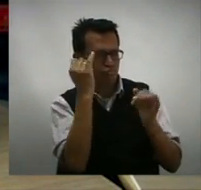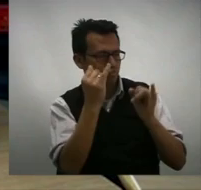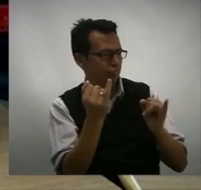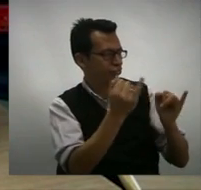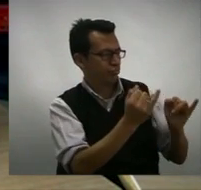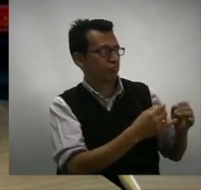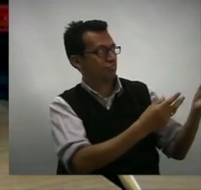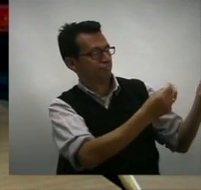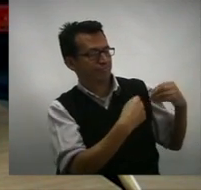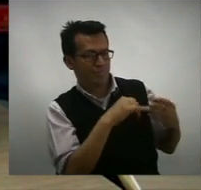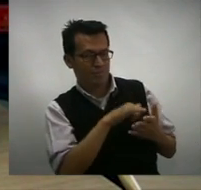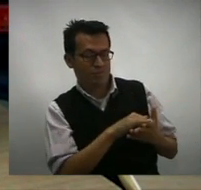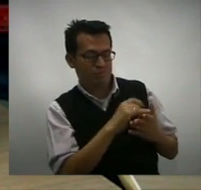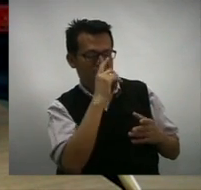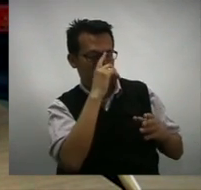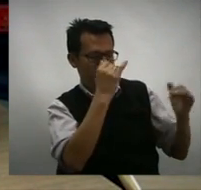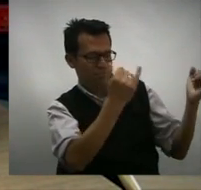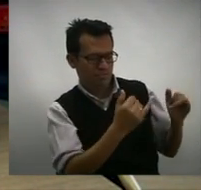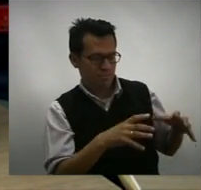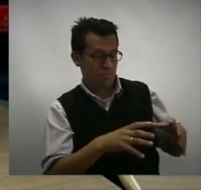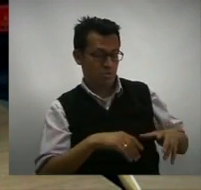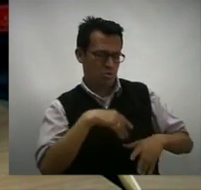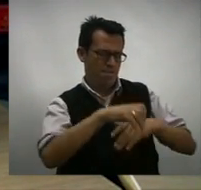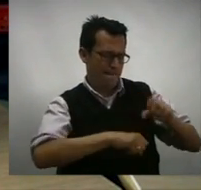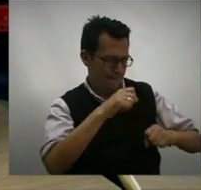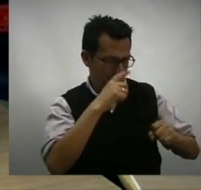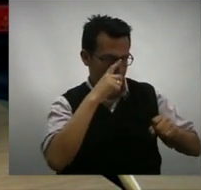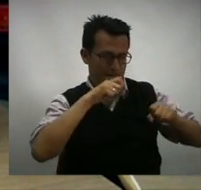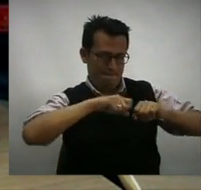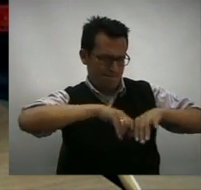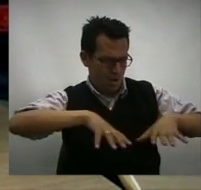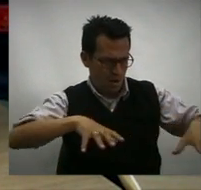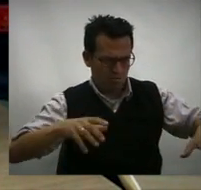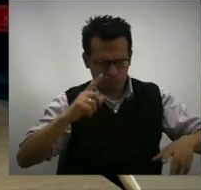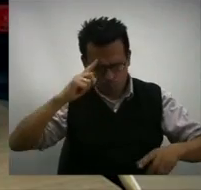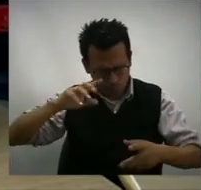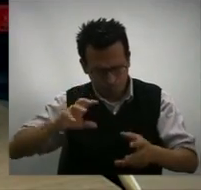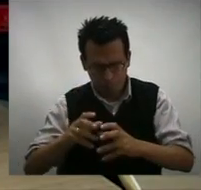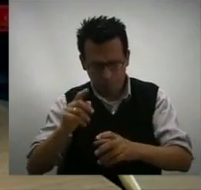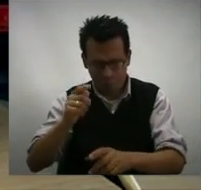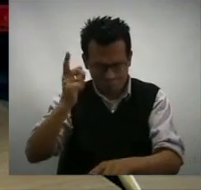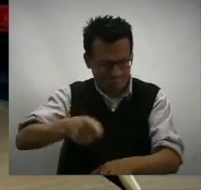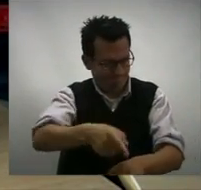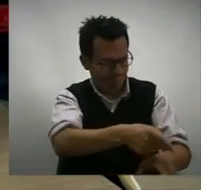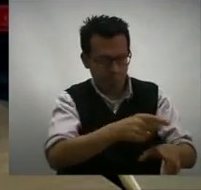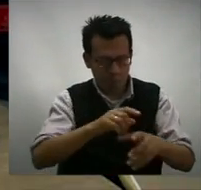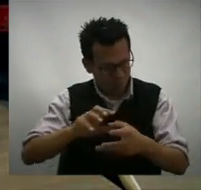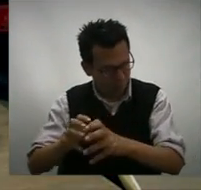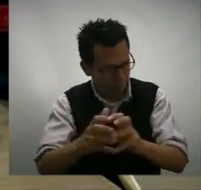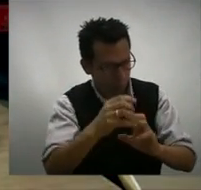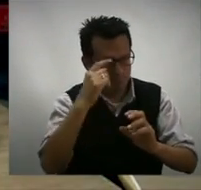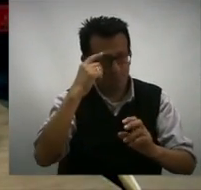sus dioses. Con el avance de los imperios avanza también esta compleja máquina de adoctrinamiento, ya más constituida y protegida.